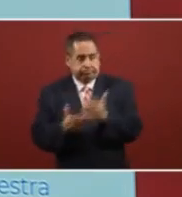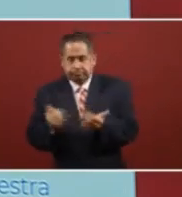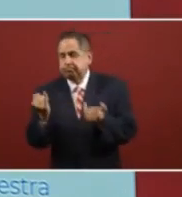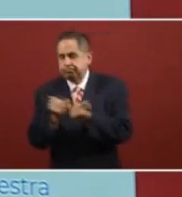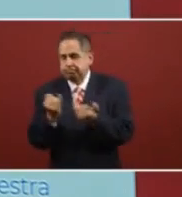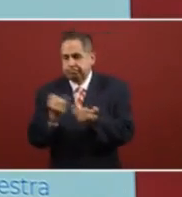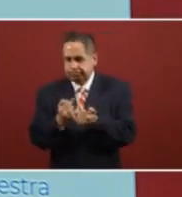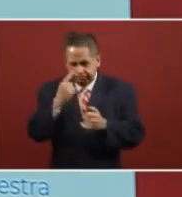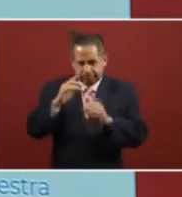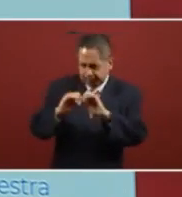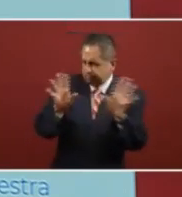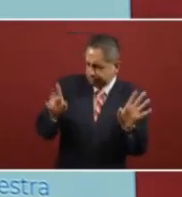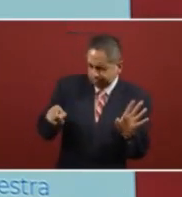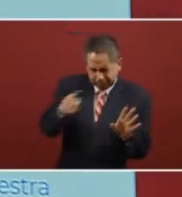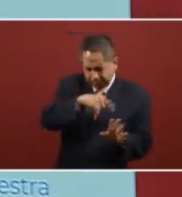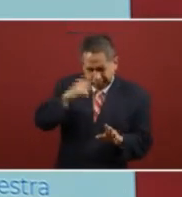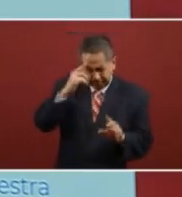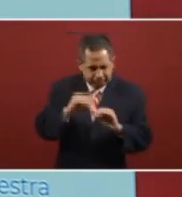Sí está claro, ¿verdad?